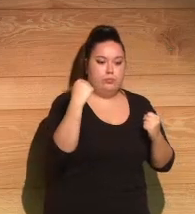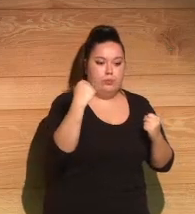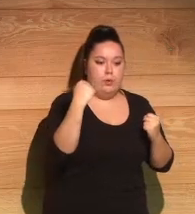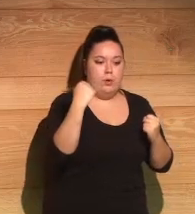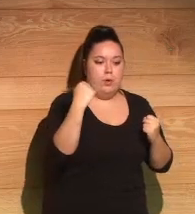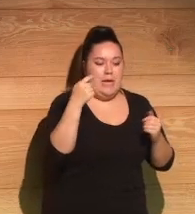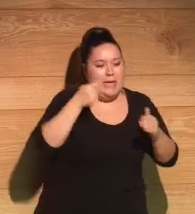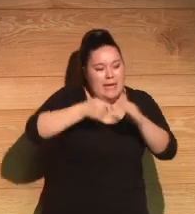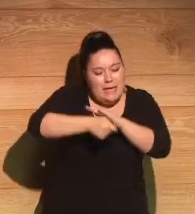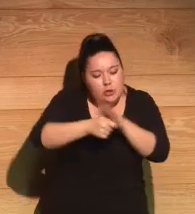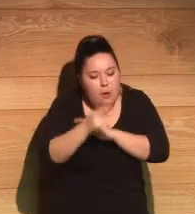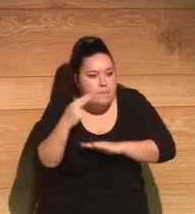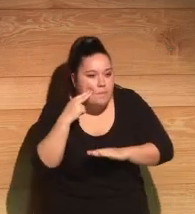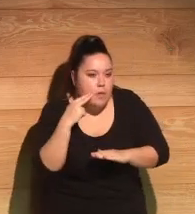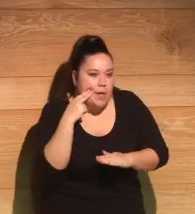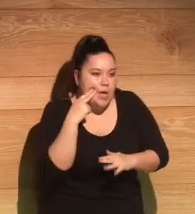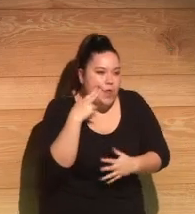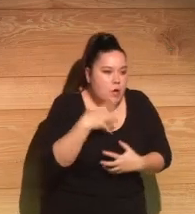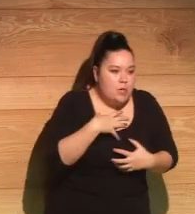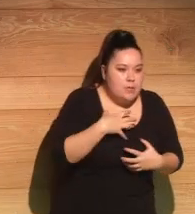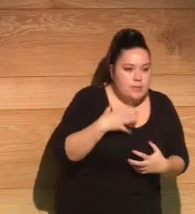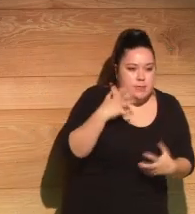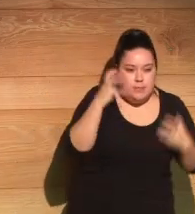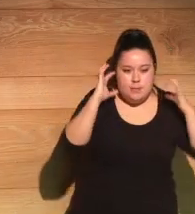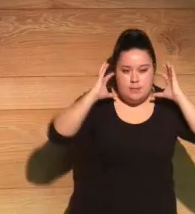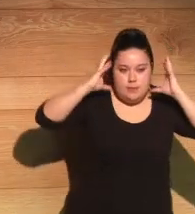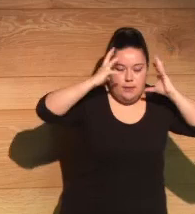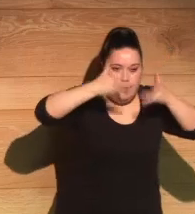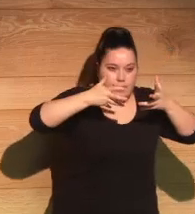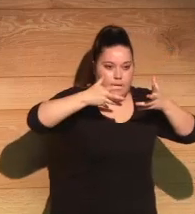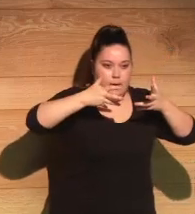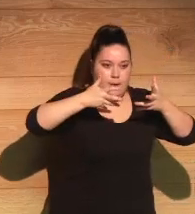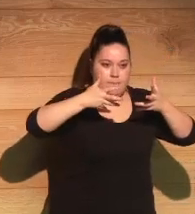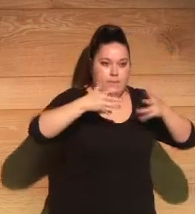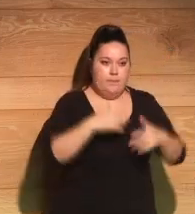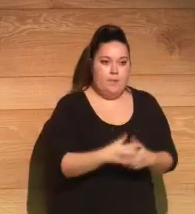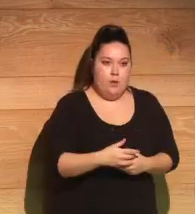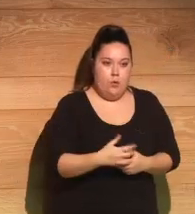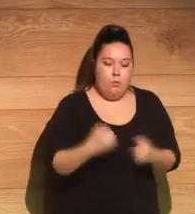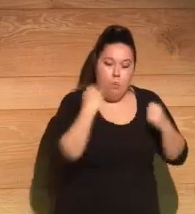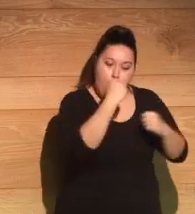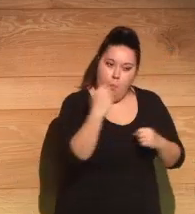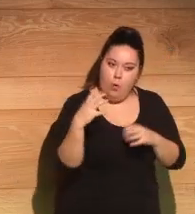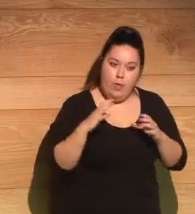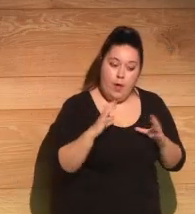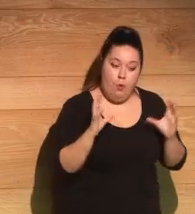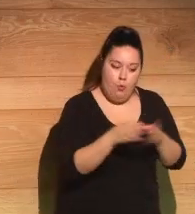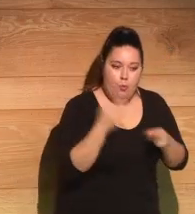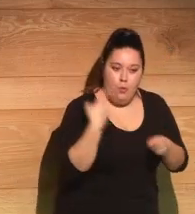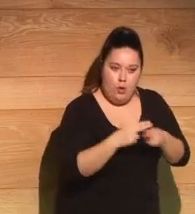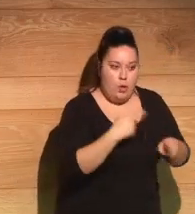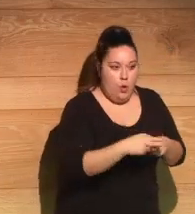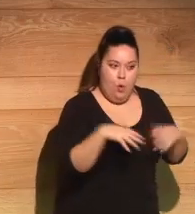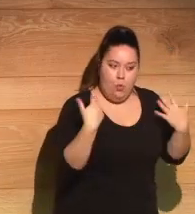la gestión del miedo y la gestión de la ira y la gestión de la indignación es un poder político que va a ser muy difícil